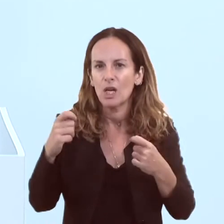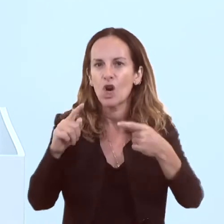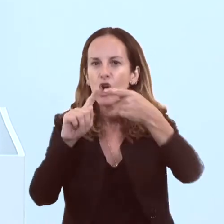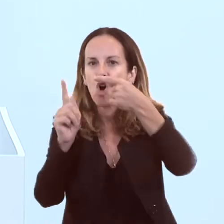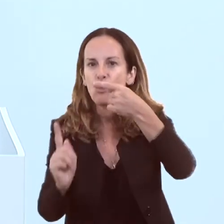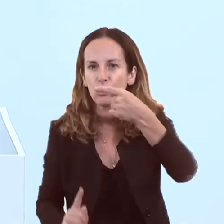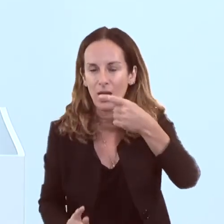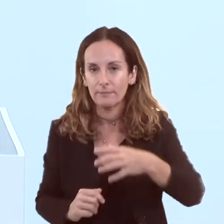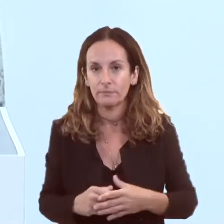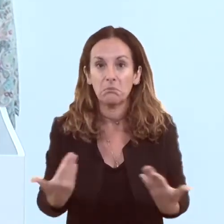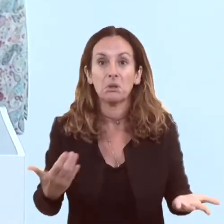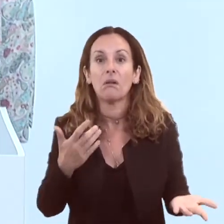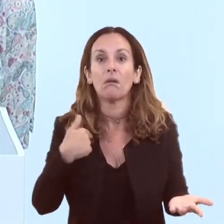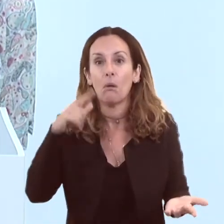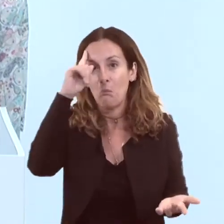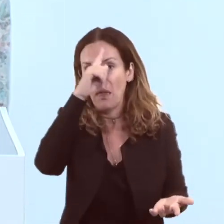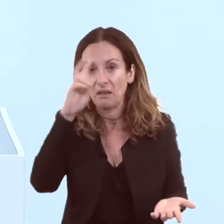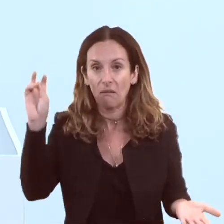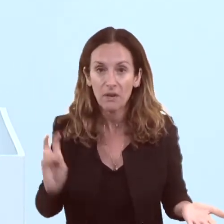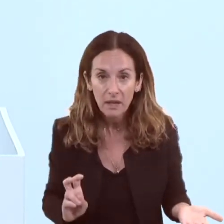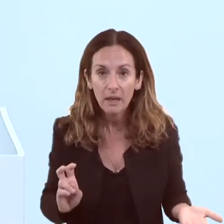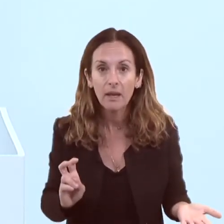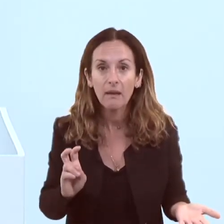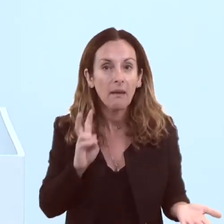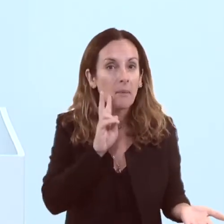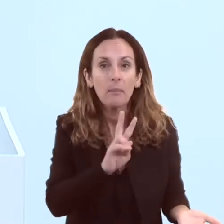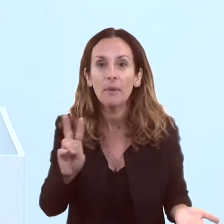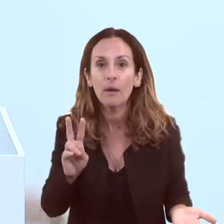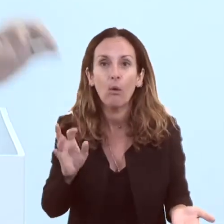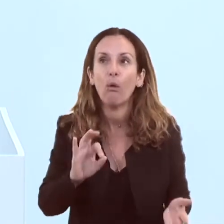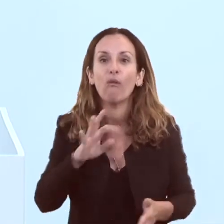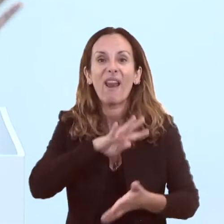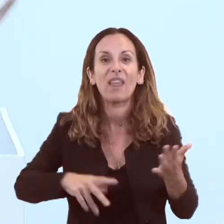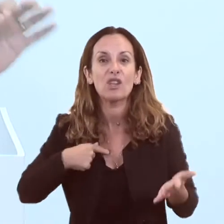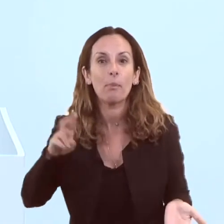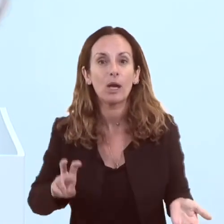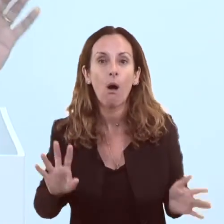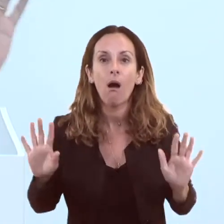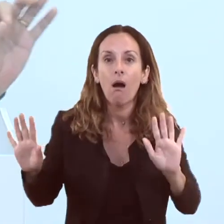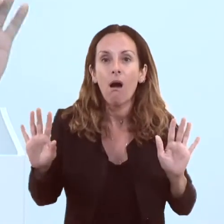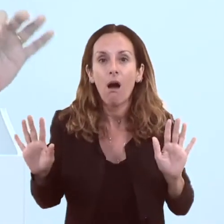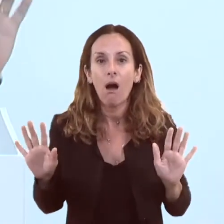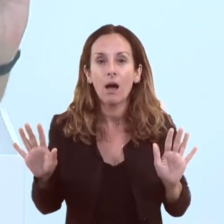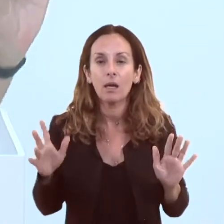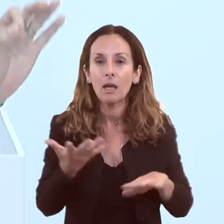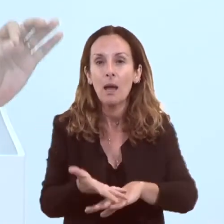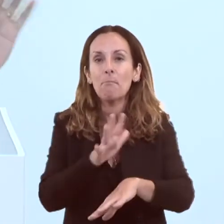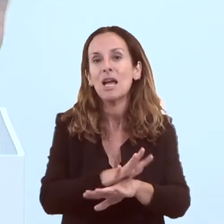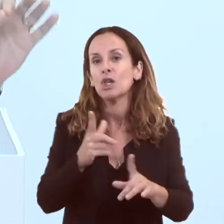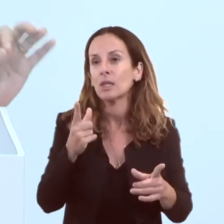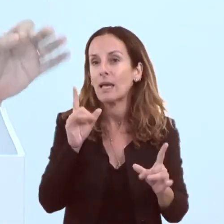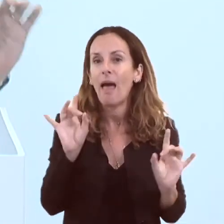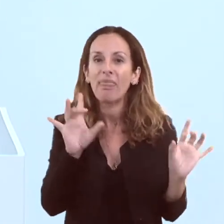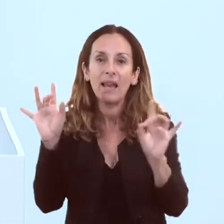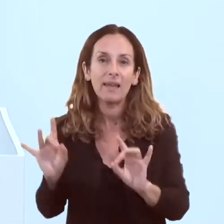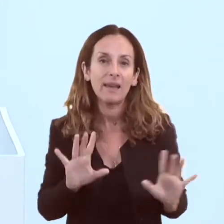pretender los que venimos de Madrid o de Barcelona el que nos Ay no mantenernos mayorca toda